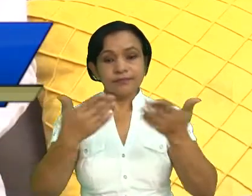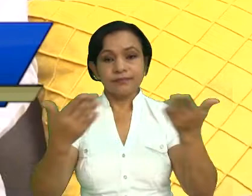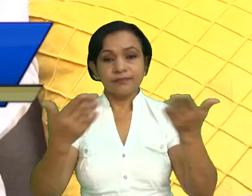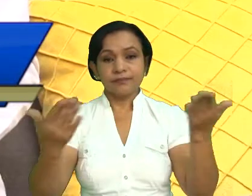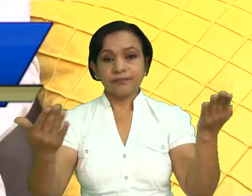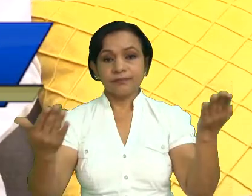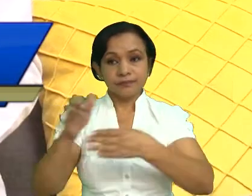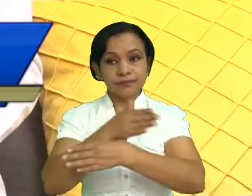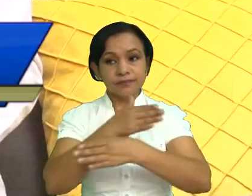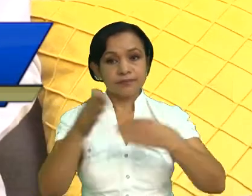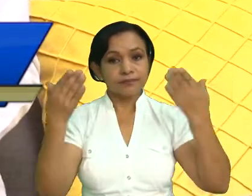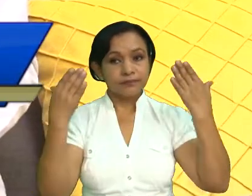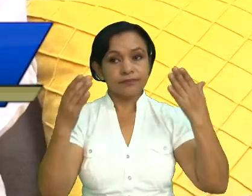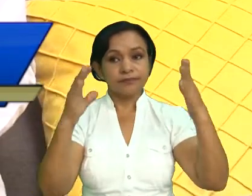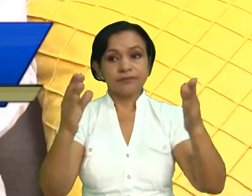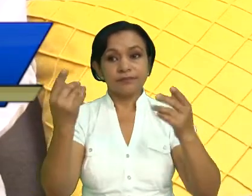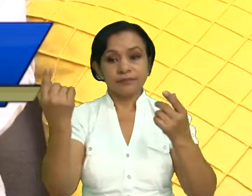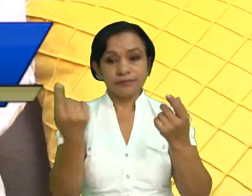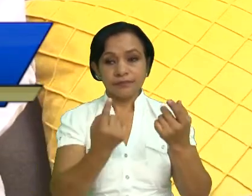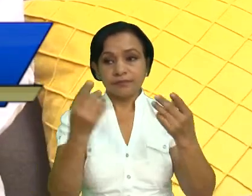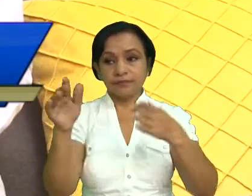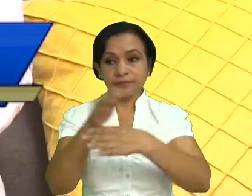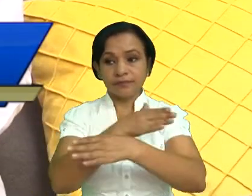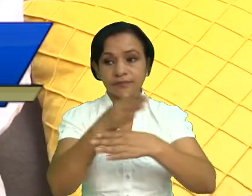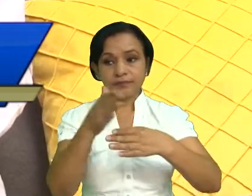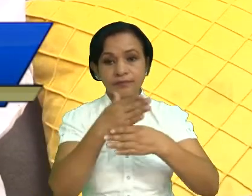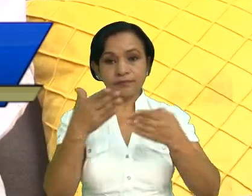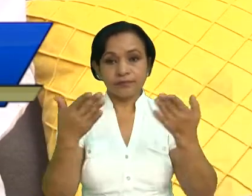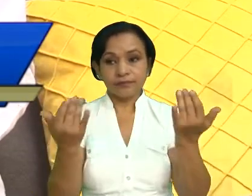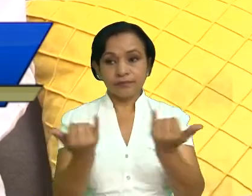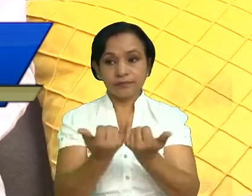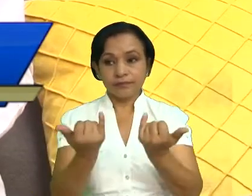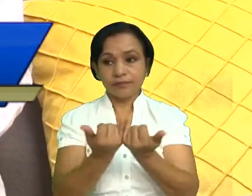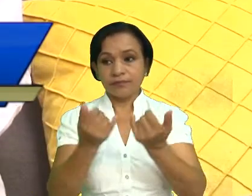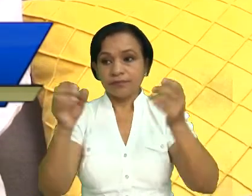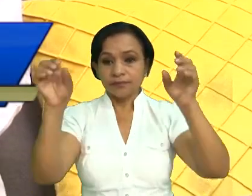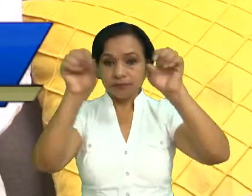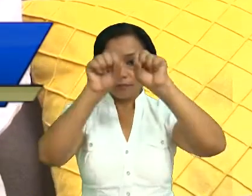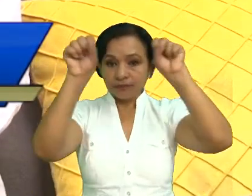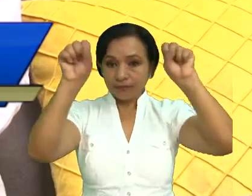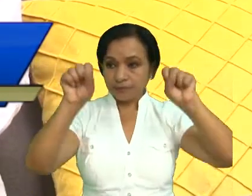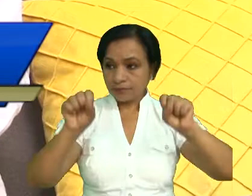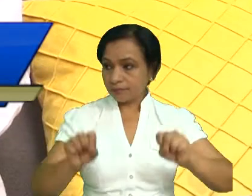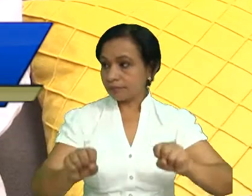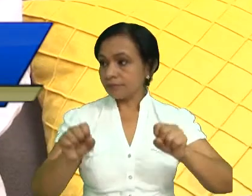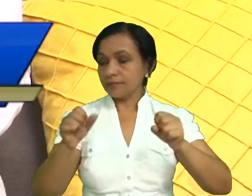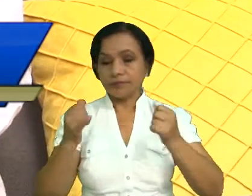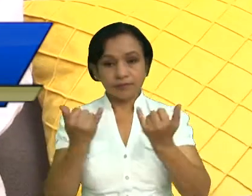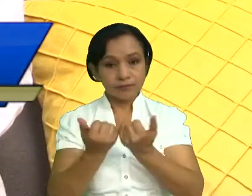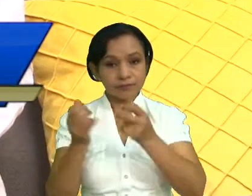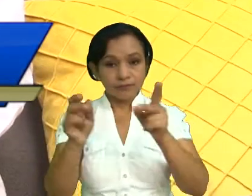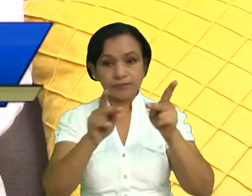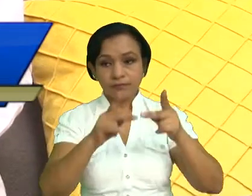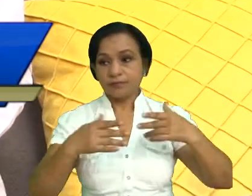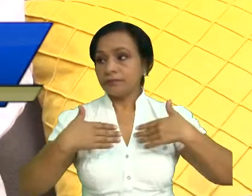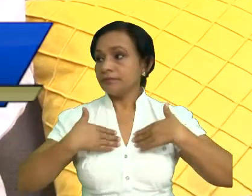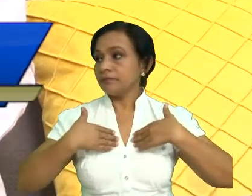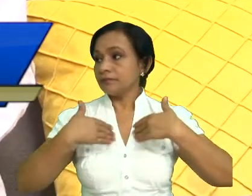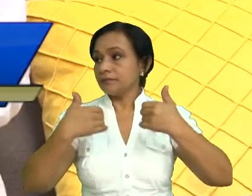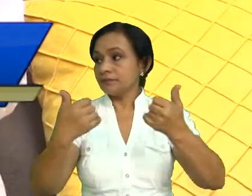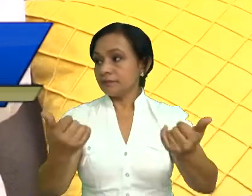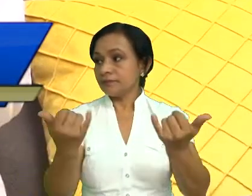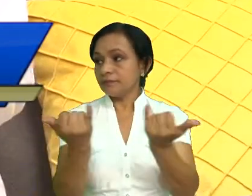preparativos se encarga y viene en varias líneas. La línea de la capacitación, principalmente al personal de salud, que esté